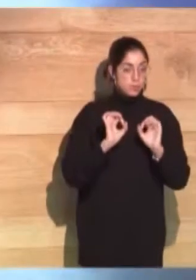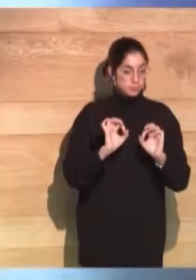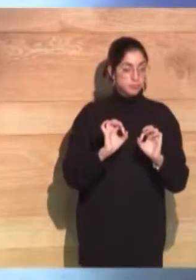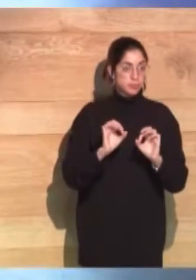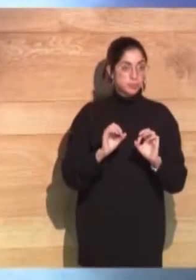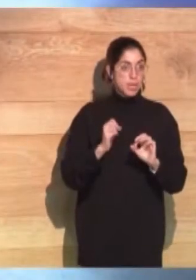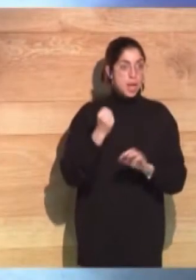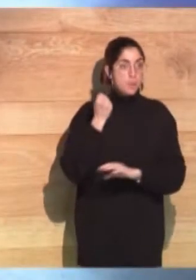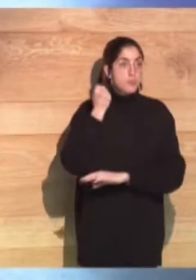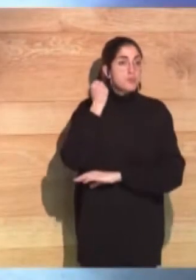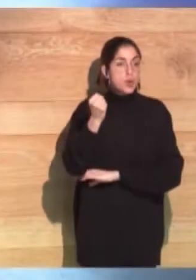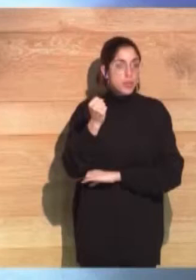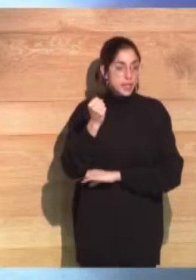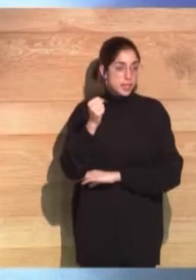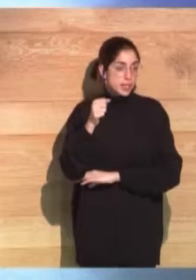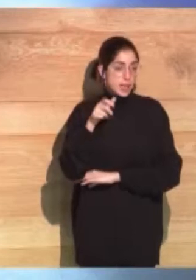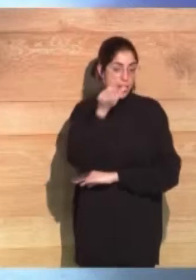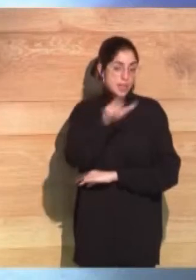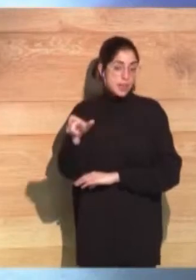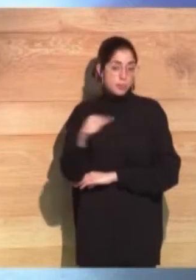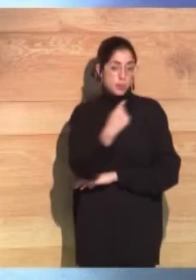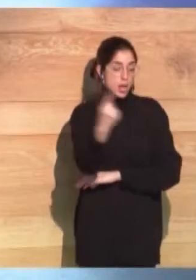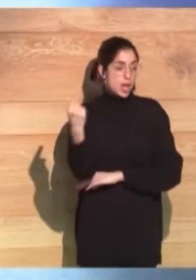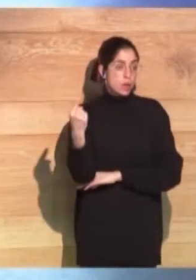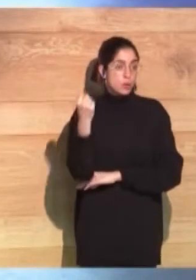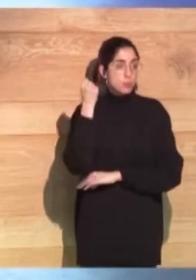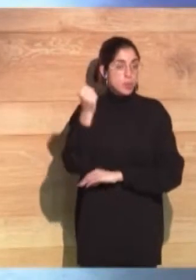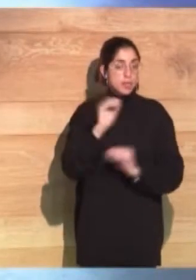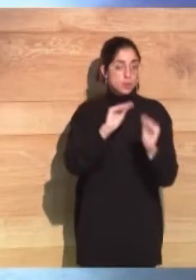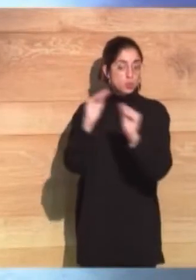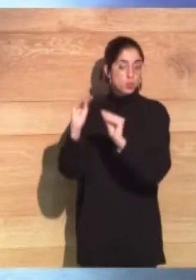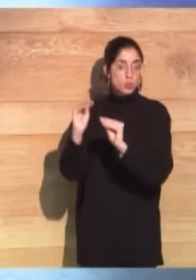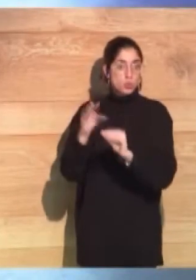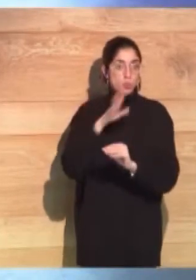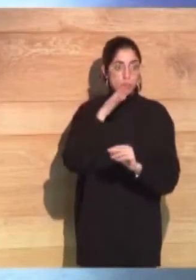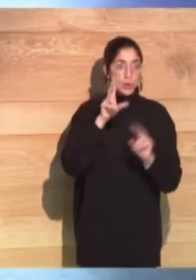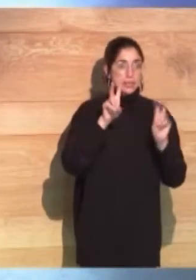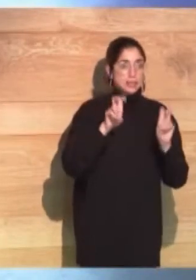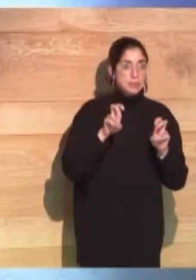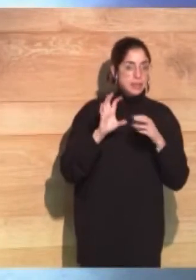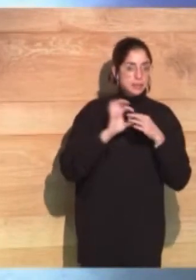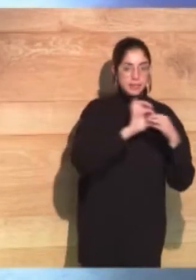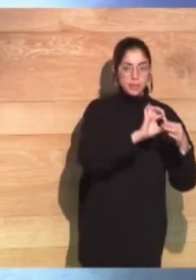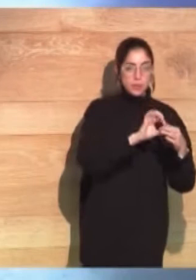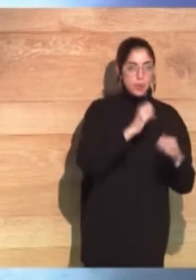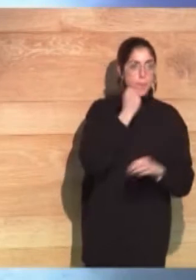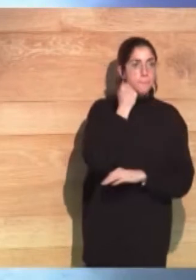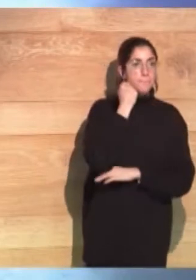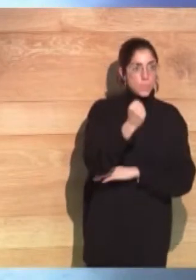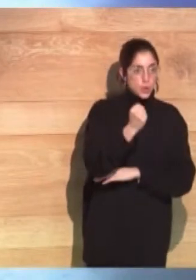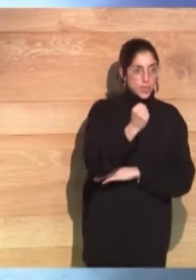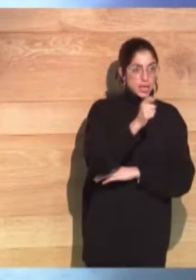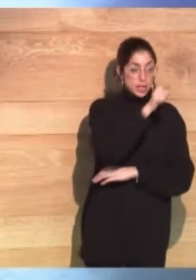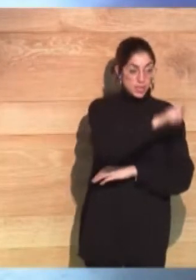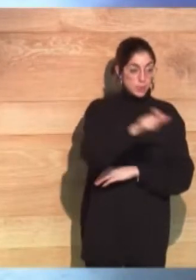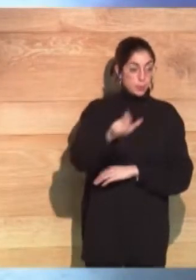al poder de las personas. Ha afectado a la cuestión relacionada con el poder de las